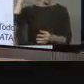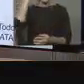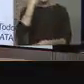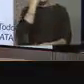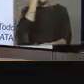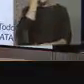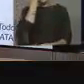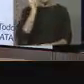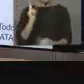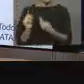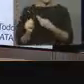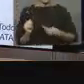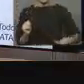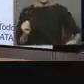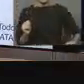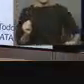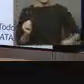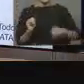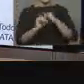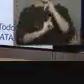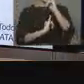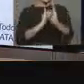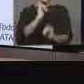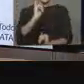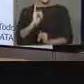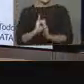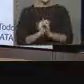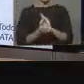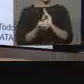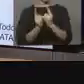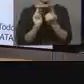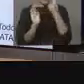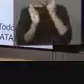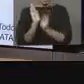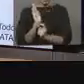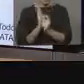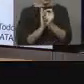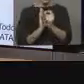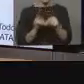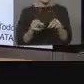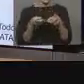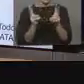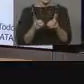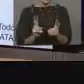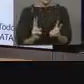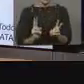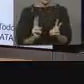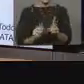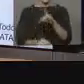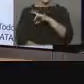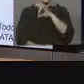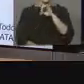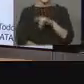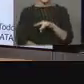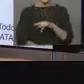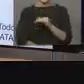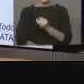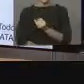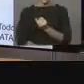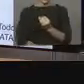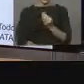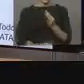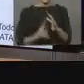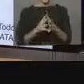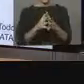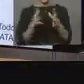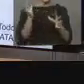Señor presidente, mientras a nivel internacional se consagraban y reconocían estos derechos, en Chile una cifra